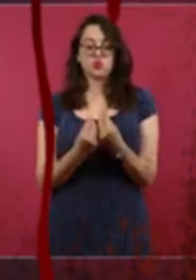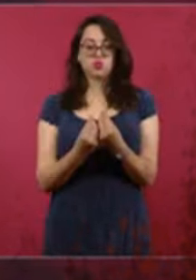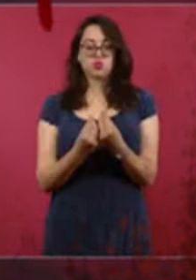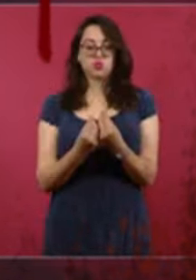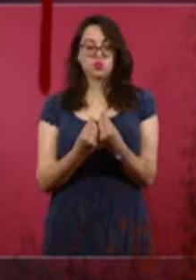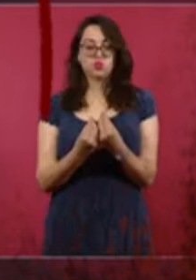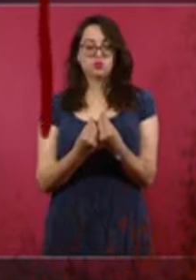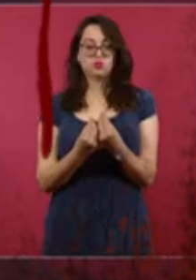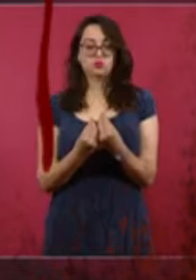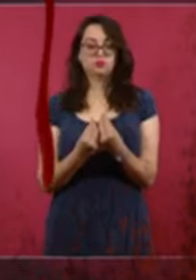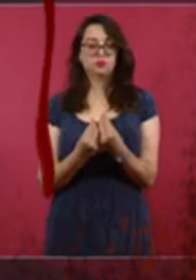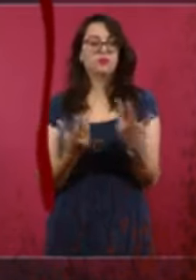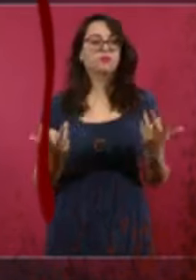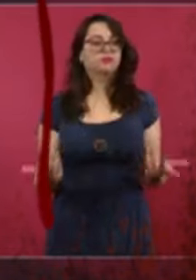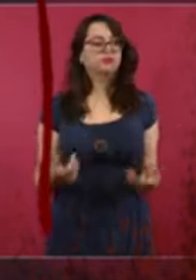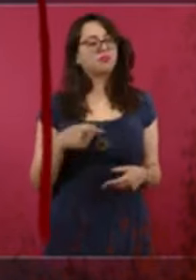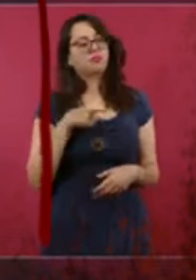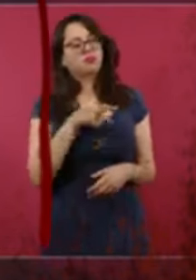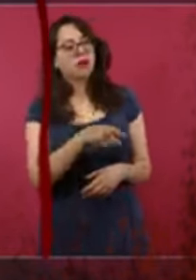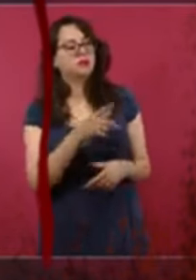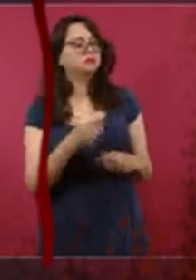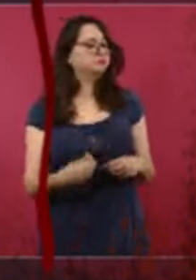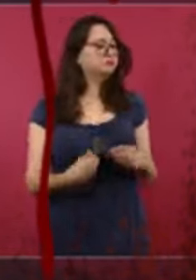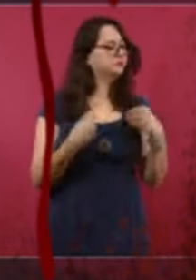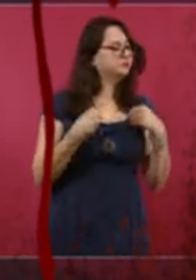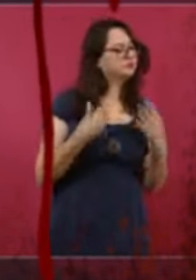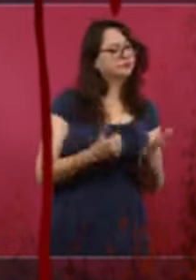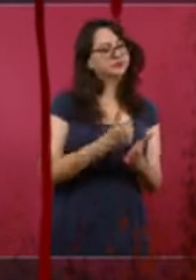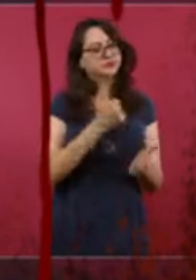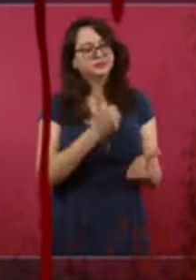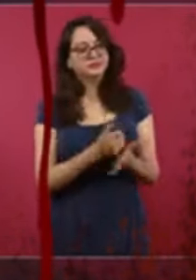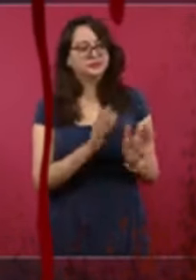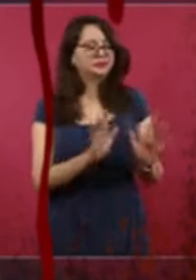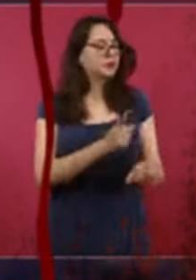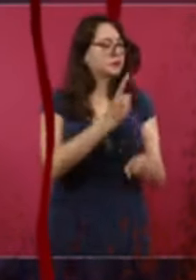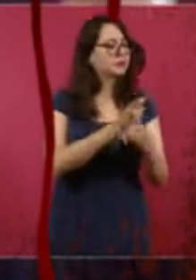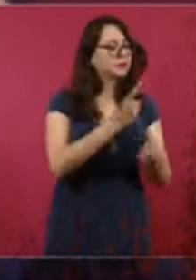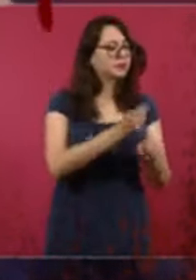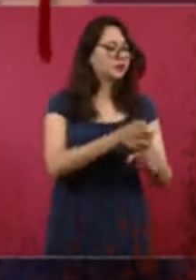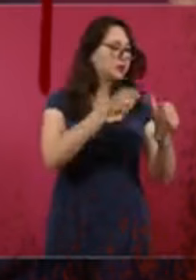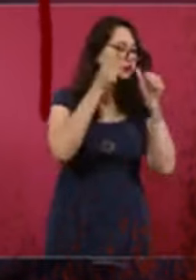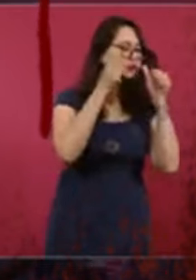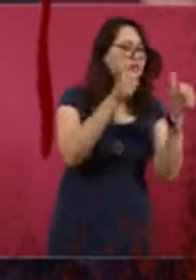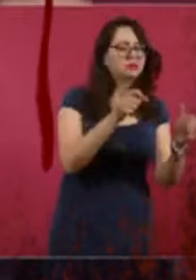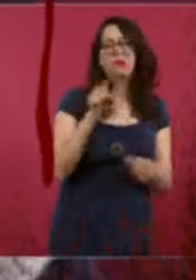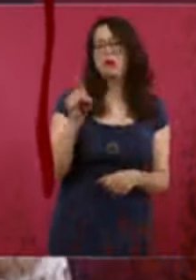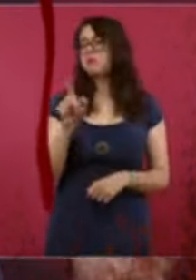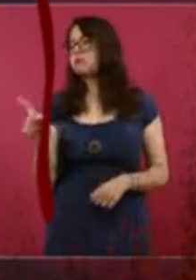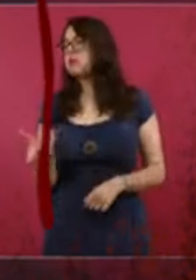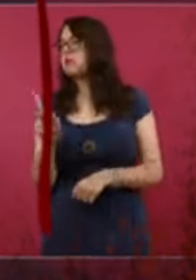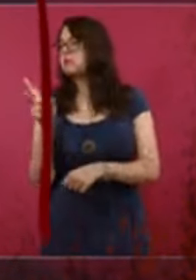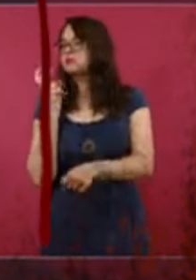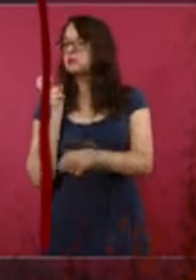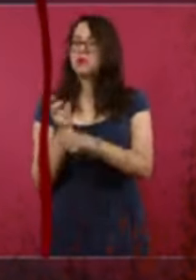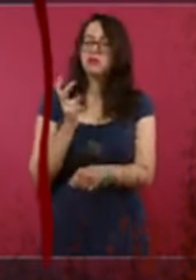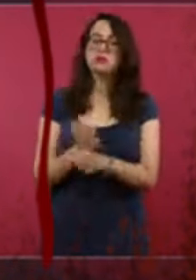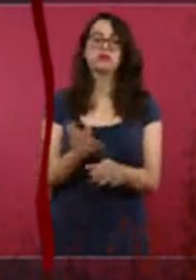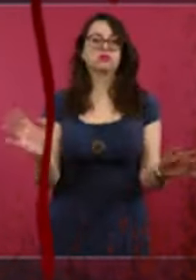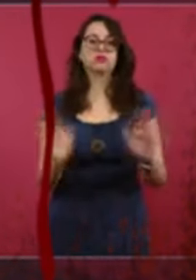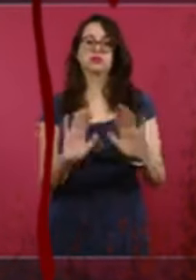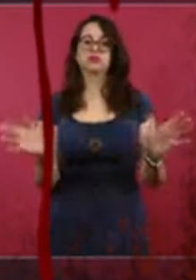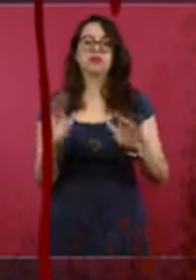luego dice algo que no es verdad. Dice, fueron capaces de utilizar a los niños con cáncer diciendo que se